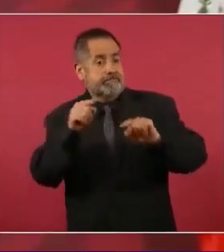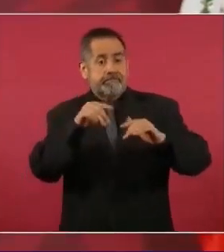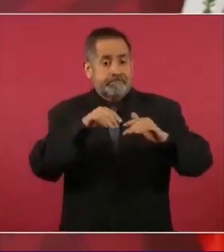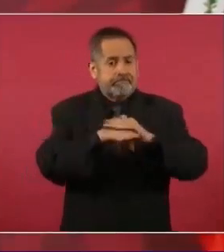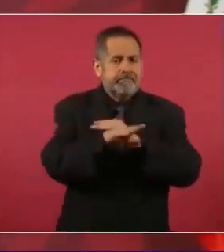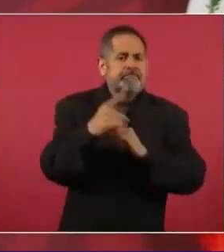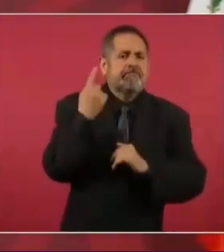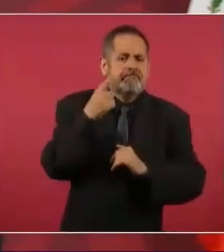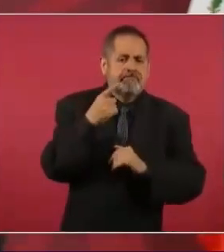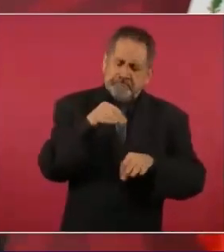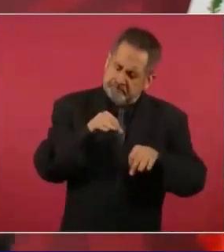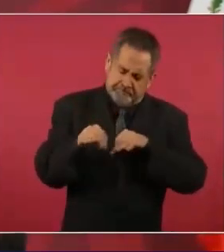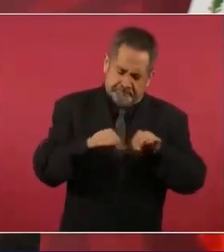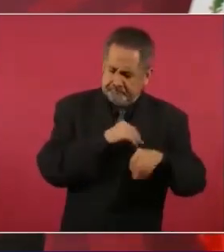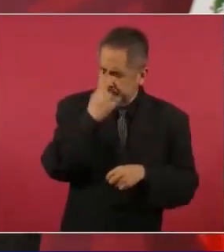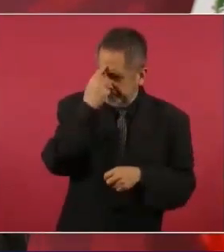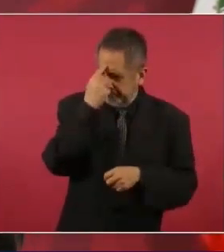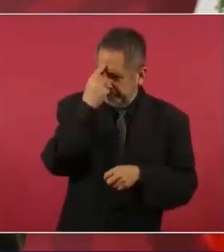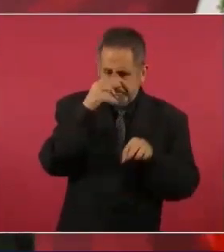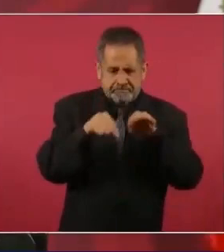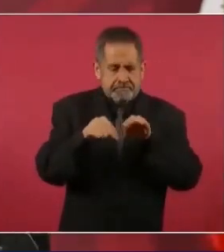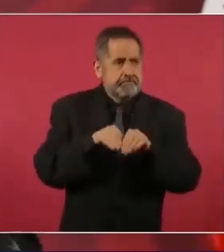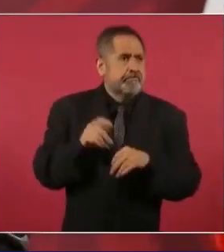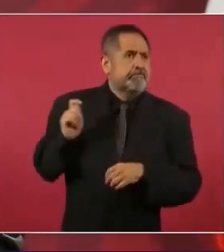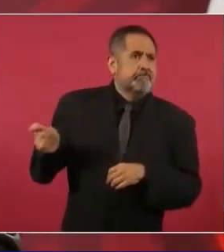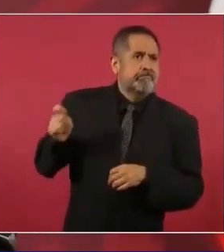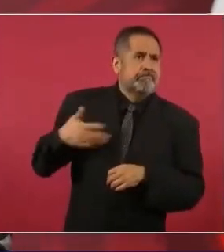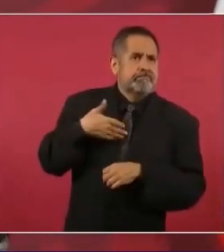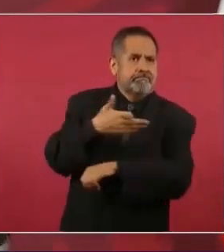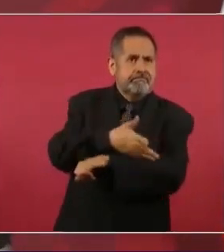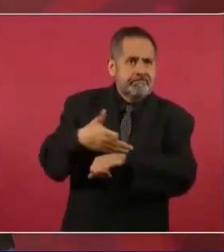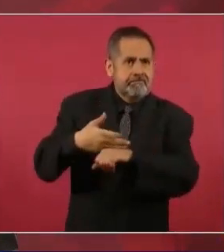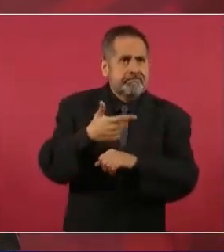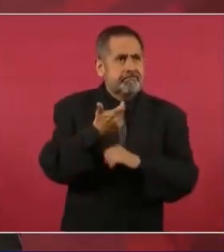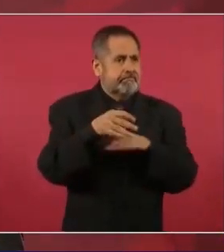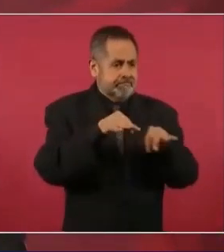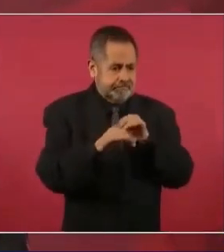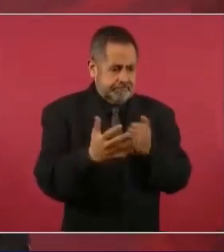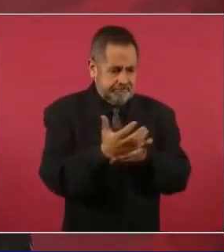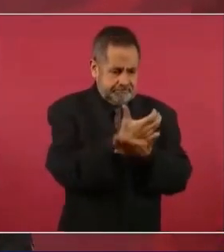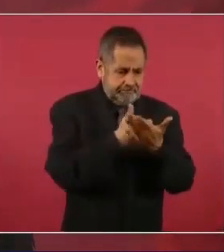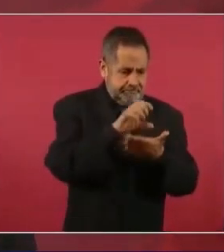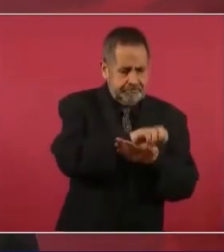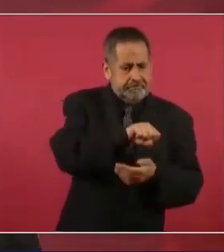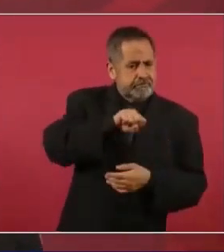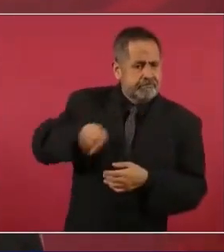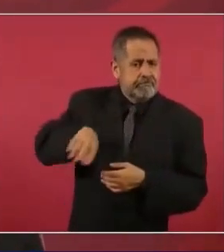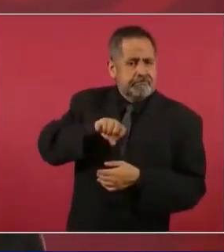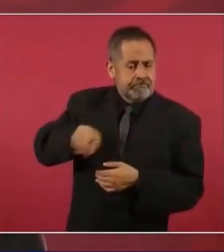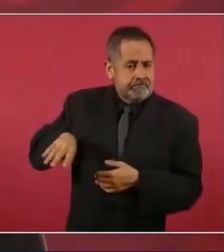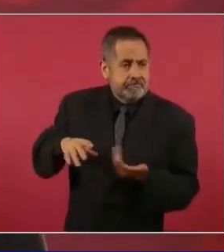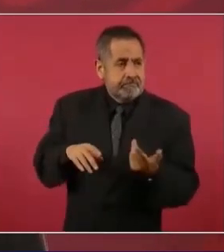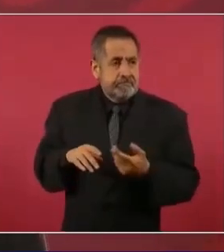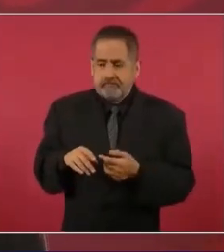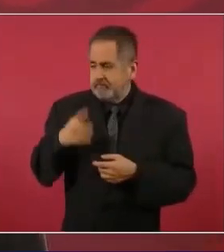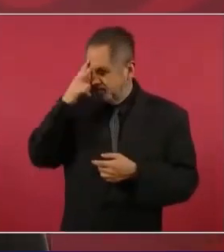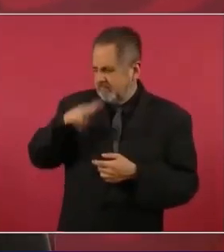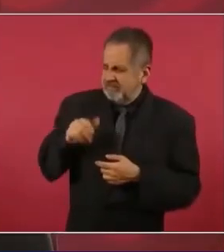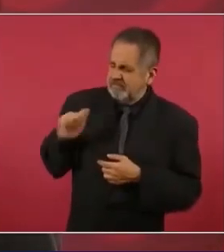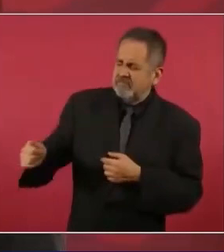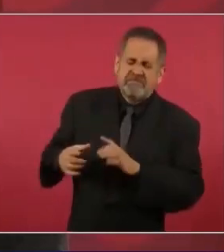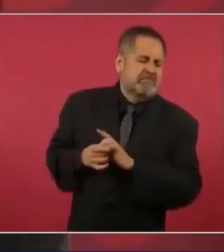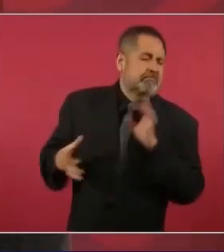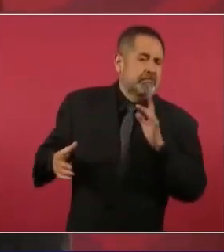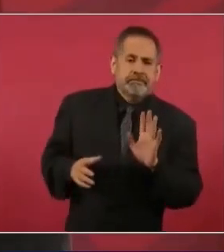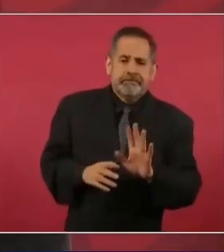y pensando, eso sí, siempre en su familia, no se desligan de México, pero